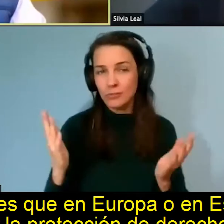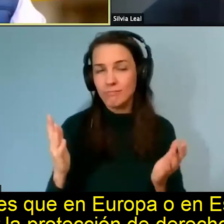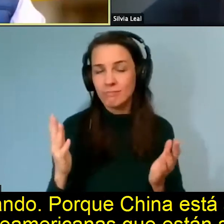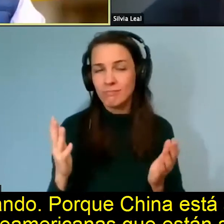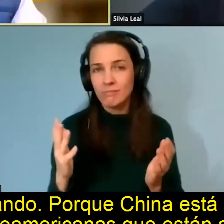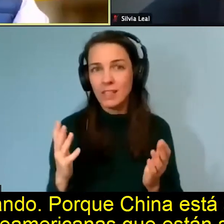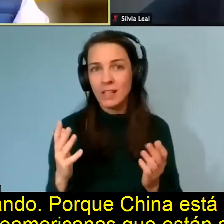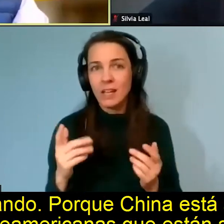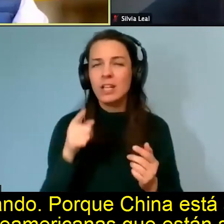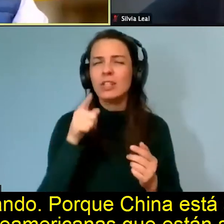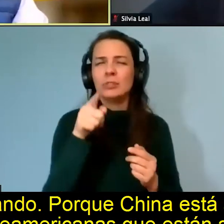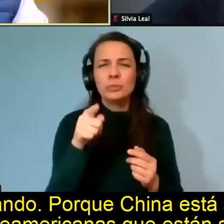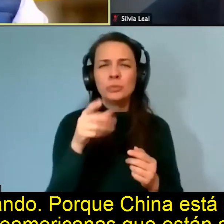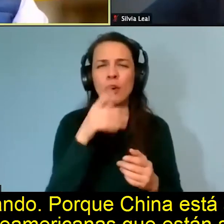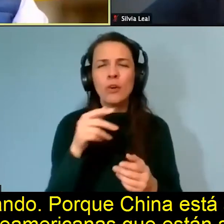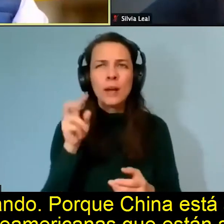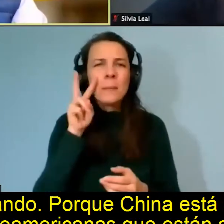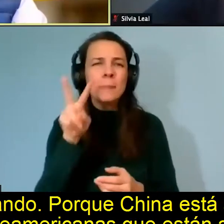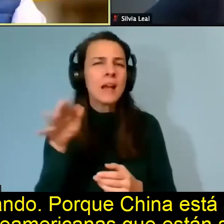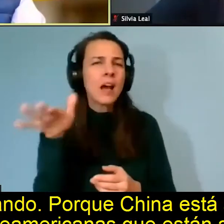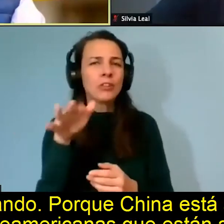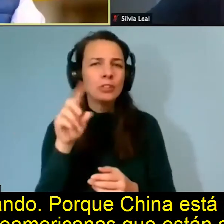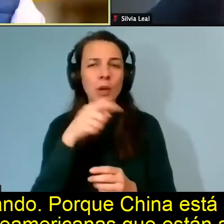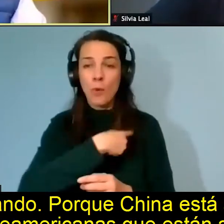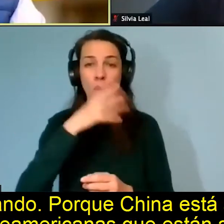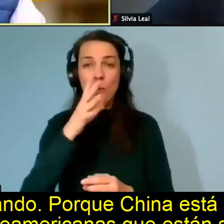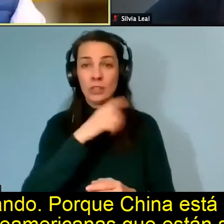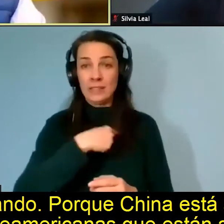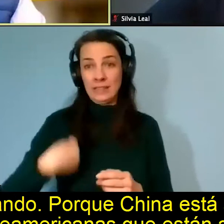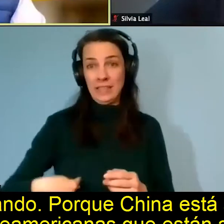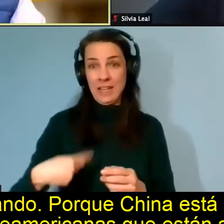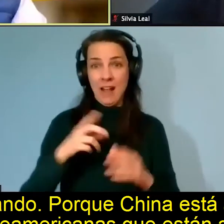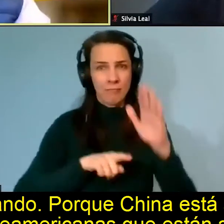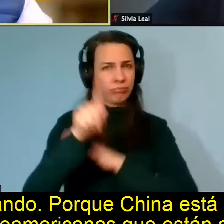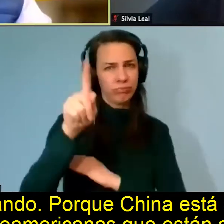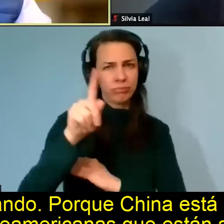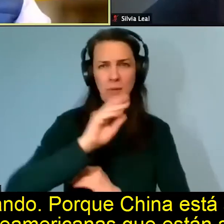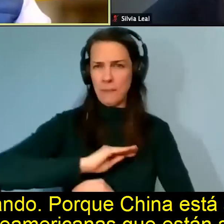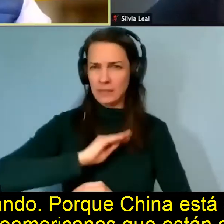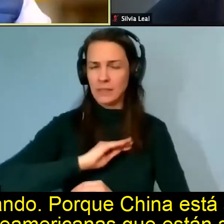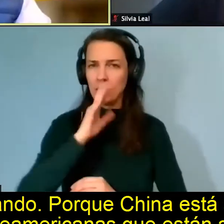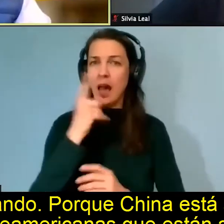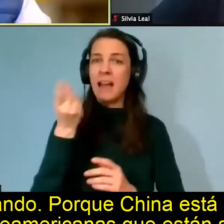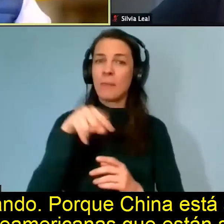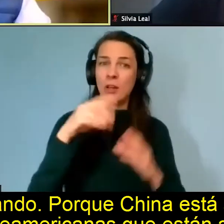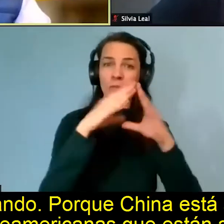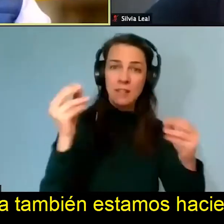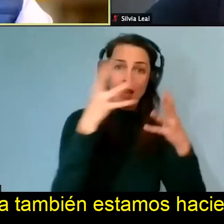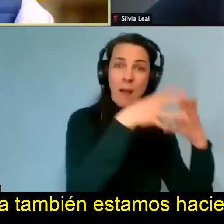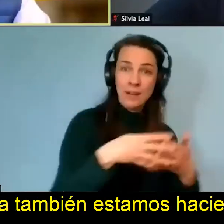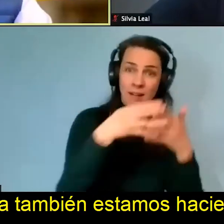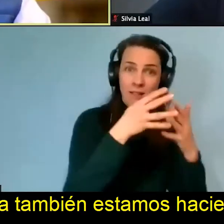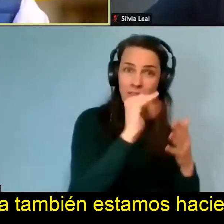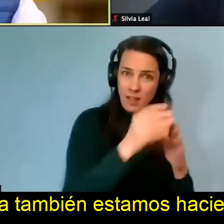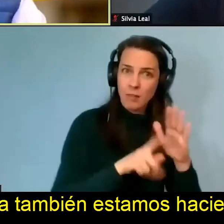Y ¿tú hacia dónde estás mirando? Porque China está avanzando muy rápido, hay universidades norteamericanas que están avanzando muy rápido,